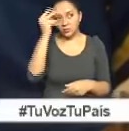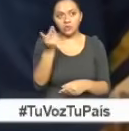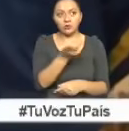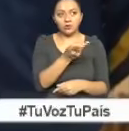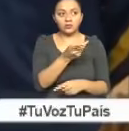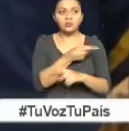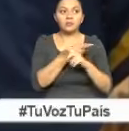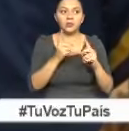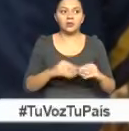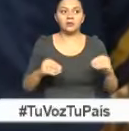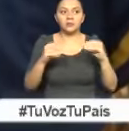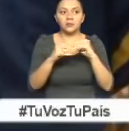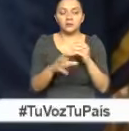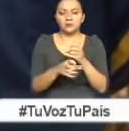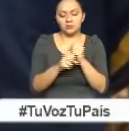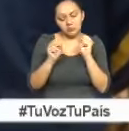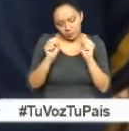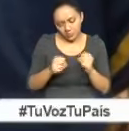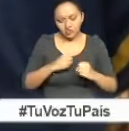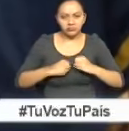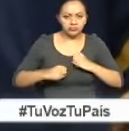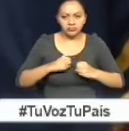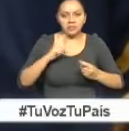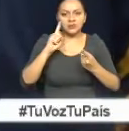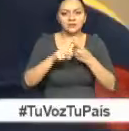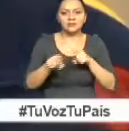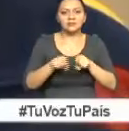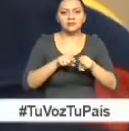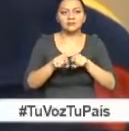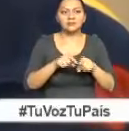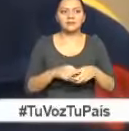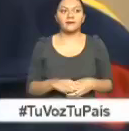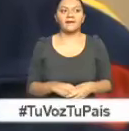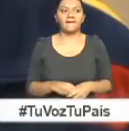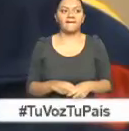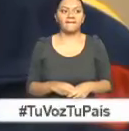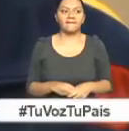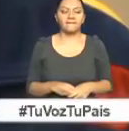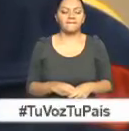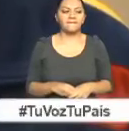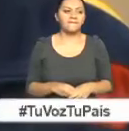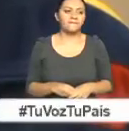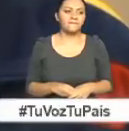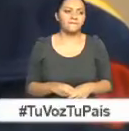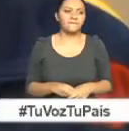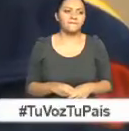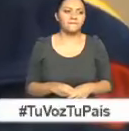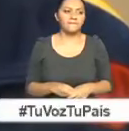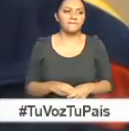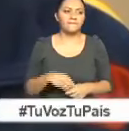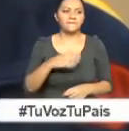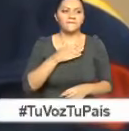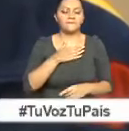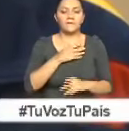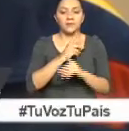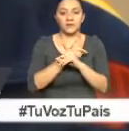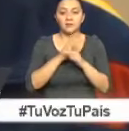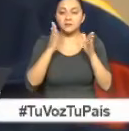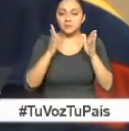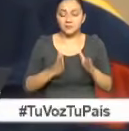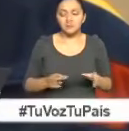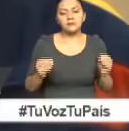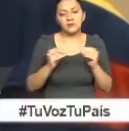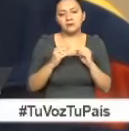sin embargo aseguran que darán todo de sí en esta competencia. Y eso me da alegría a mí, que siento discapacitado, me da una alegría